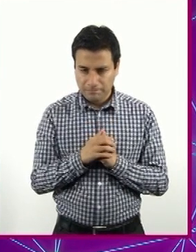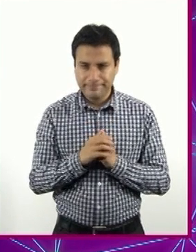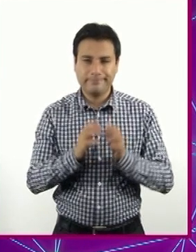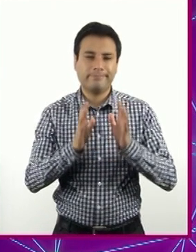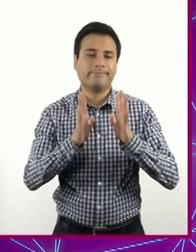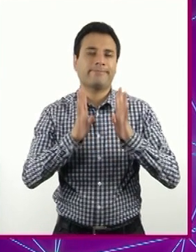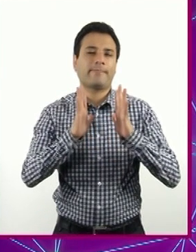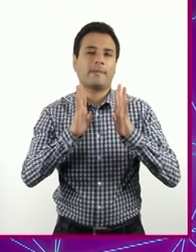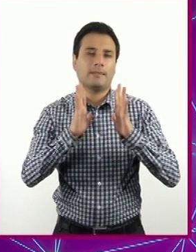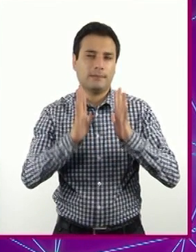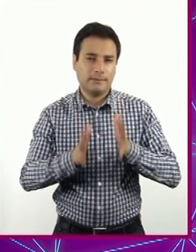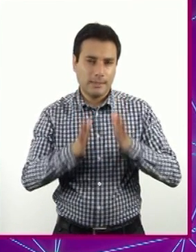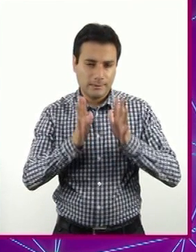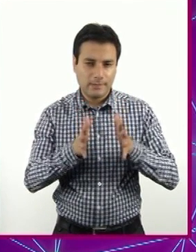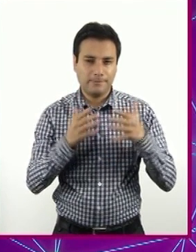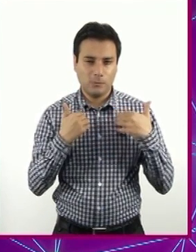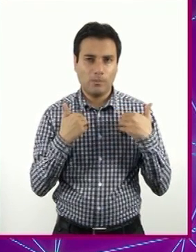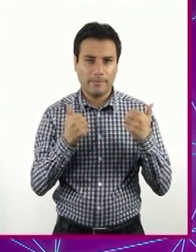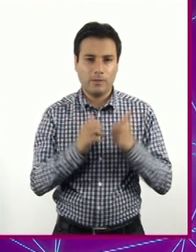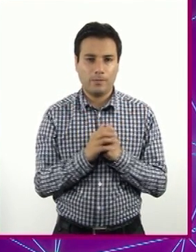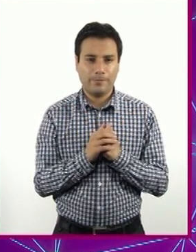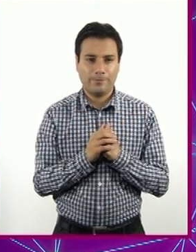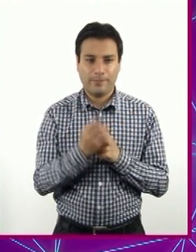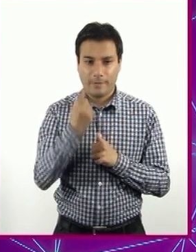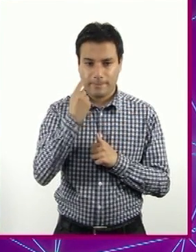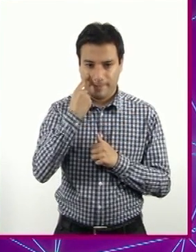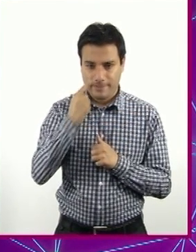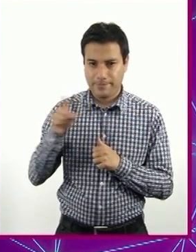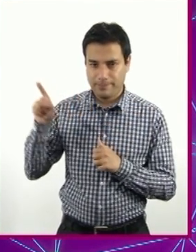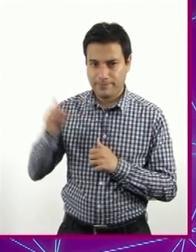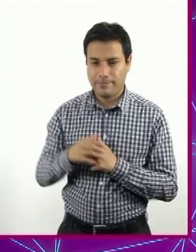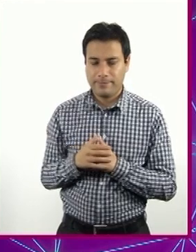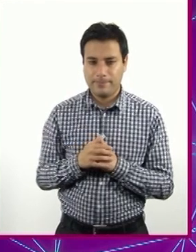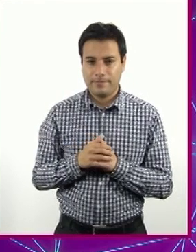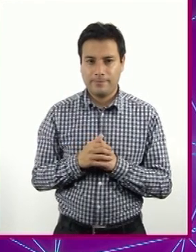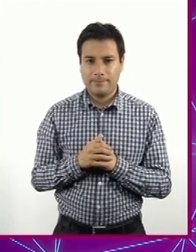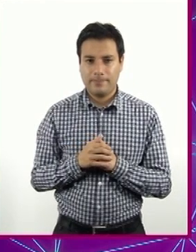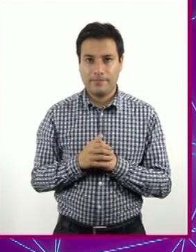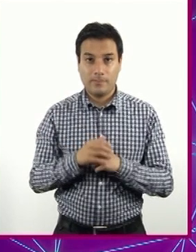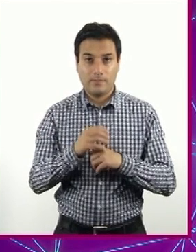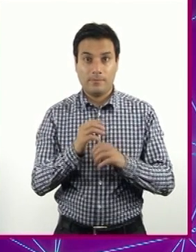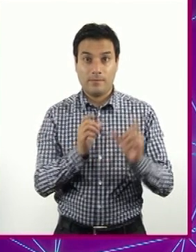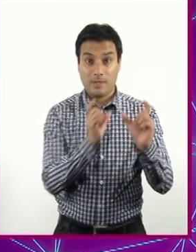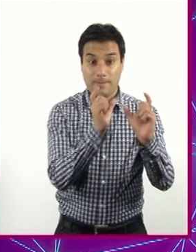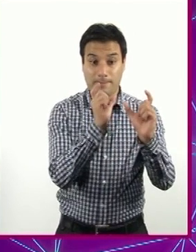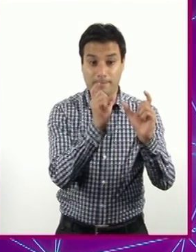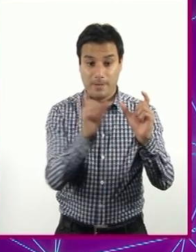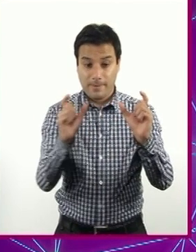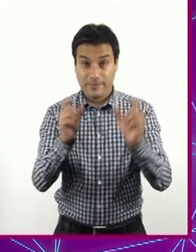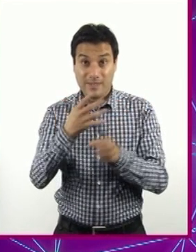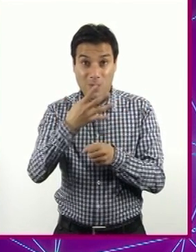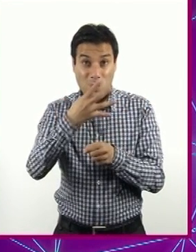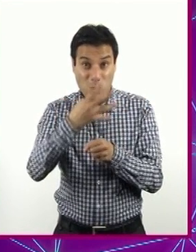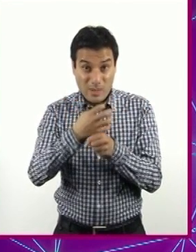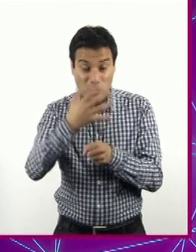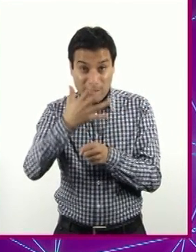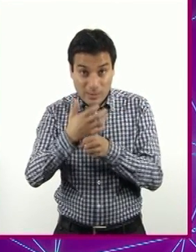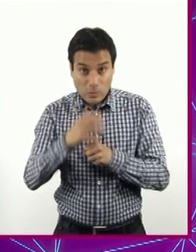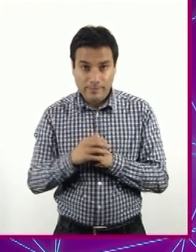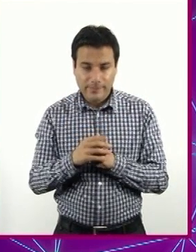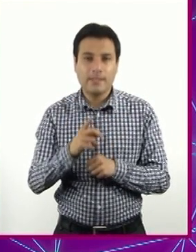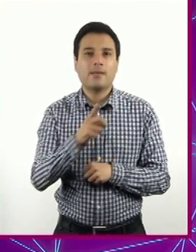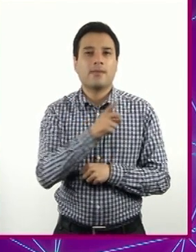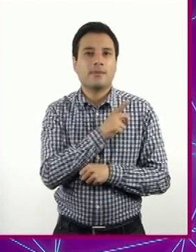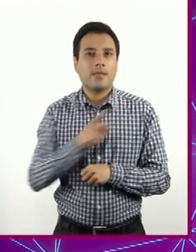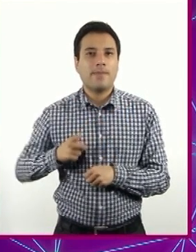darnos cuenta de que entre el cuarto y quinto término de la sucesión la diferencia debe ser